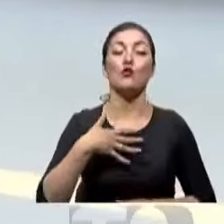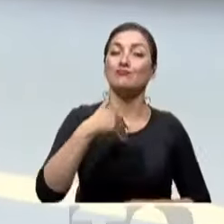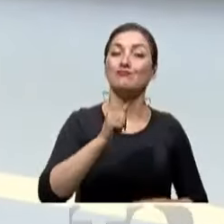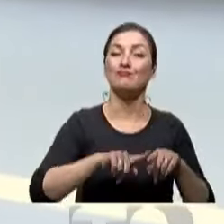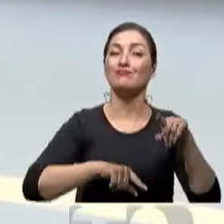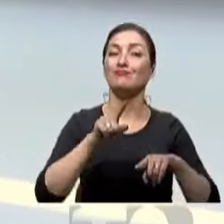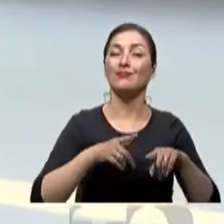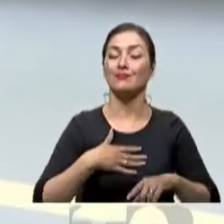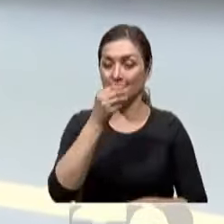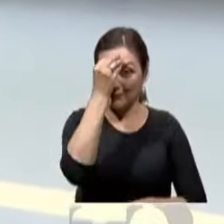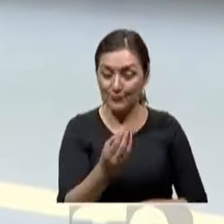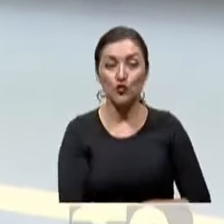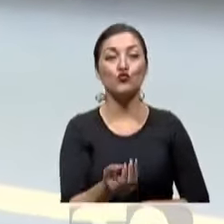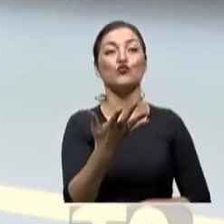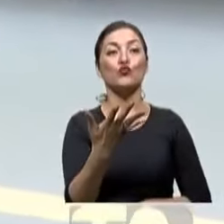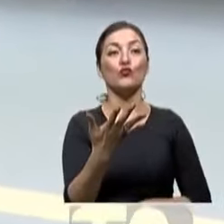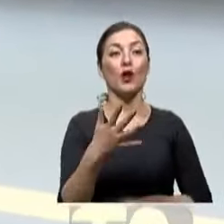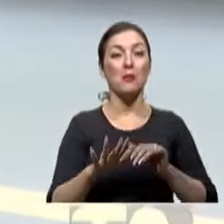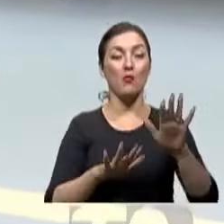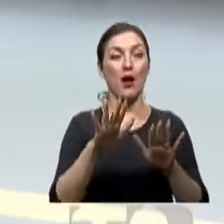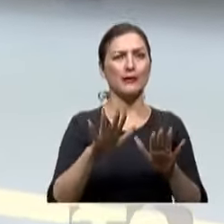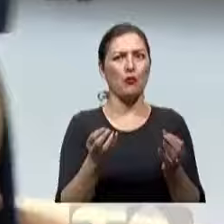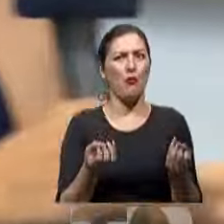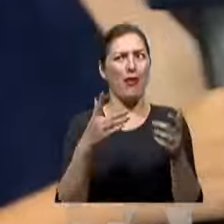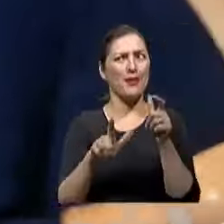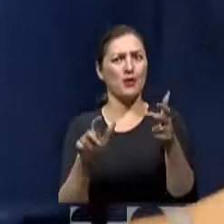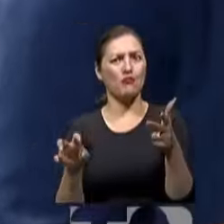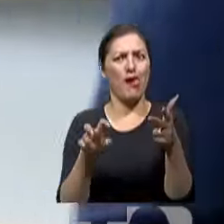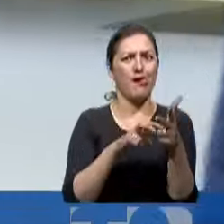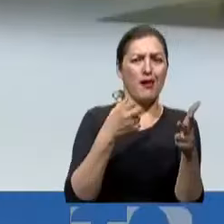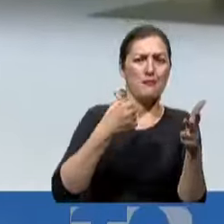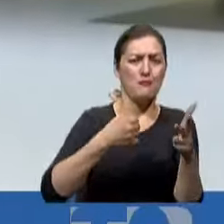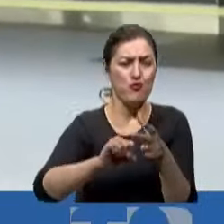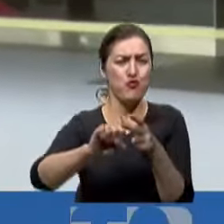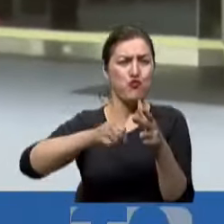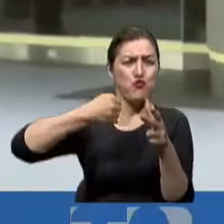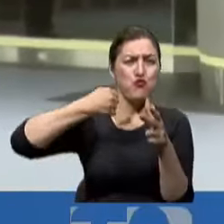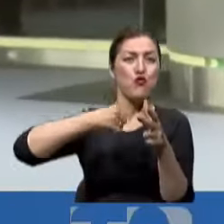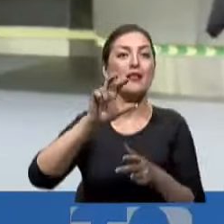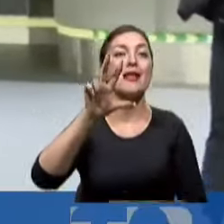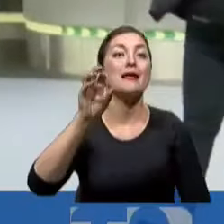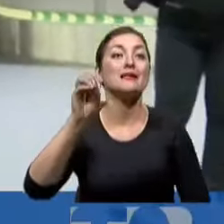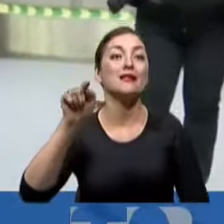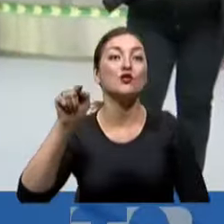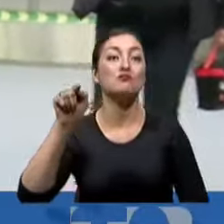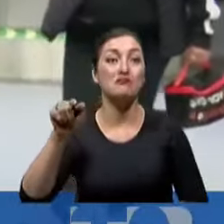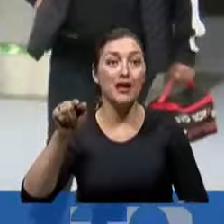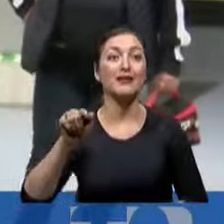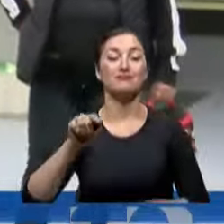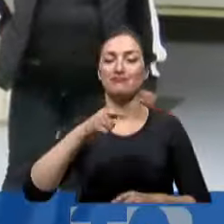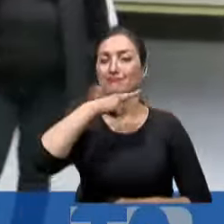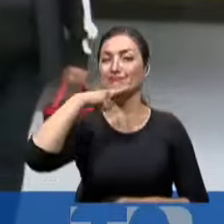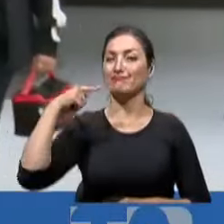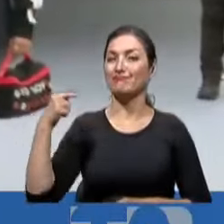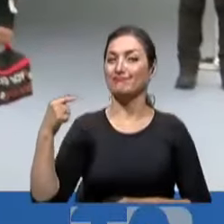Compañeras, amigos televidentes, muy buenos días. Alrededor de 300.000 viajes se realizaron en el sistema del Metro de Quito